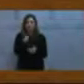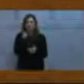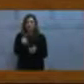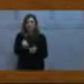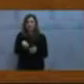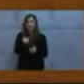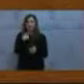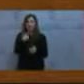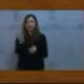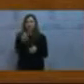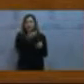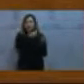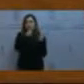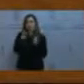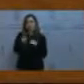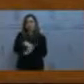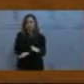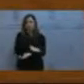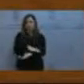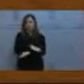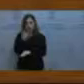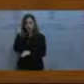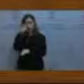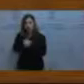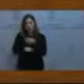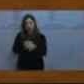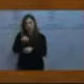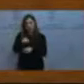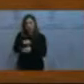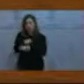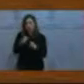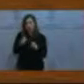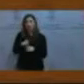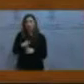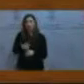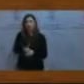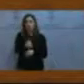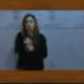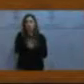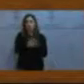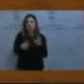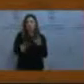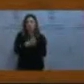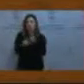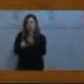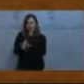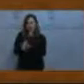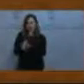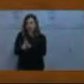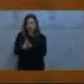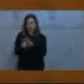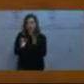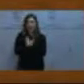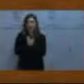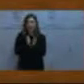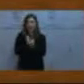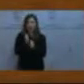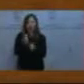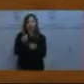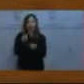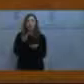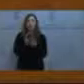someter a proyección en este Parlamento y cuándo, referido a las leyes de crédito. ¿Qué cantidades son las que van a pedir y para qué al Parlamento?